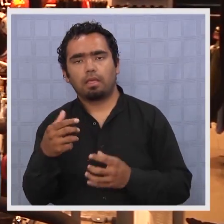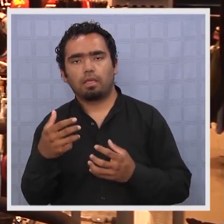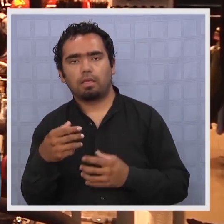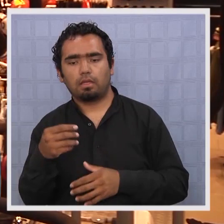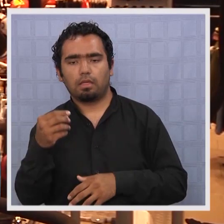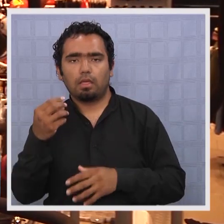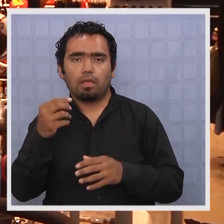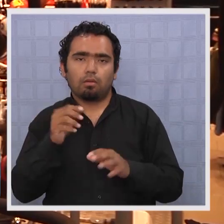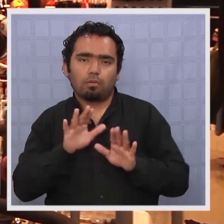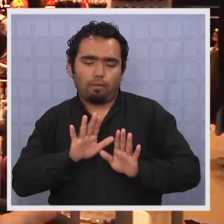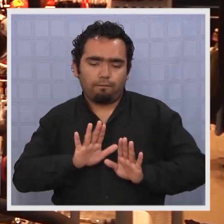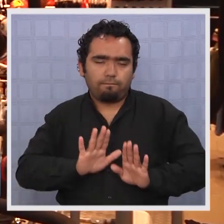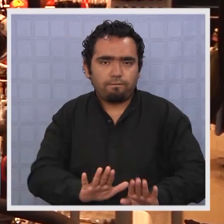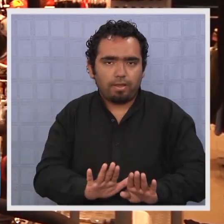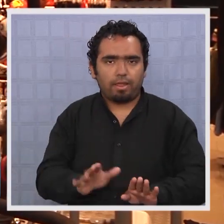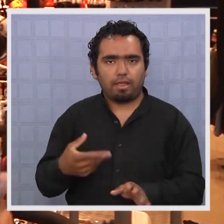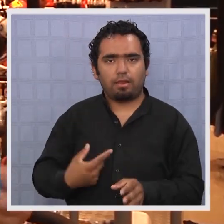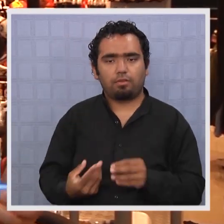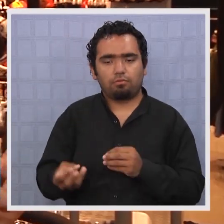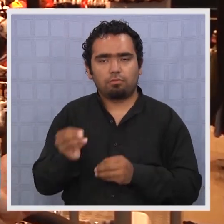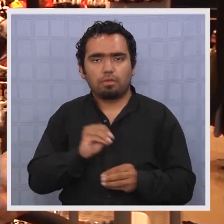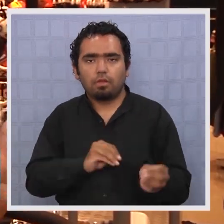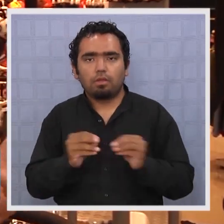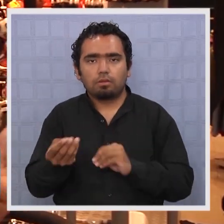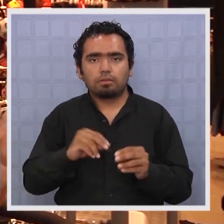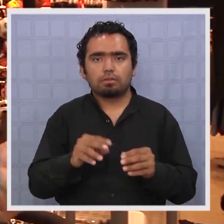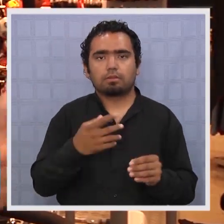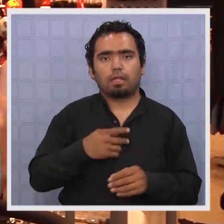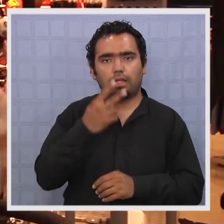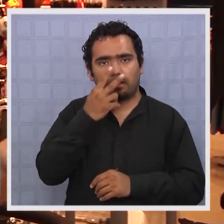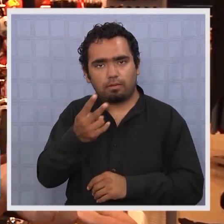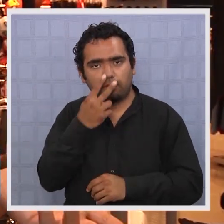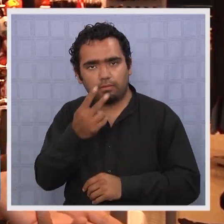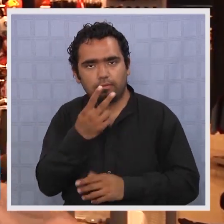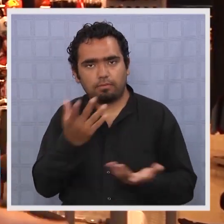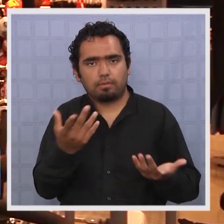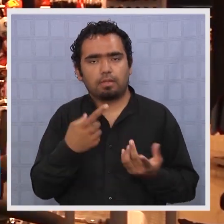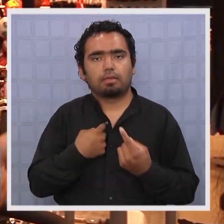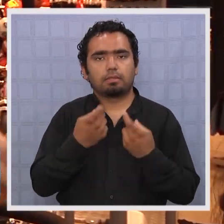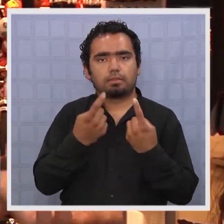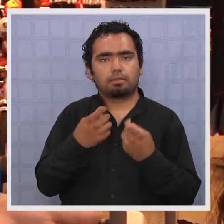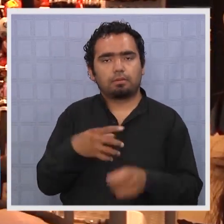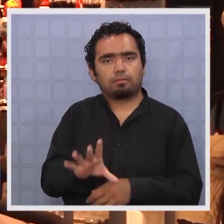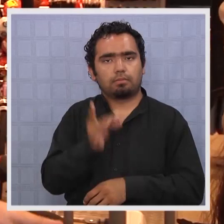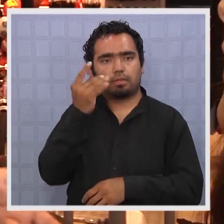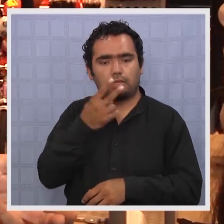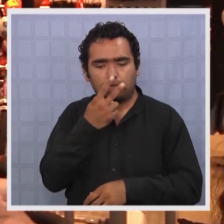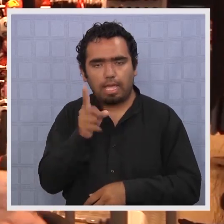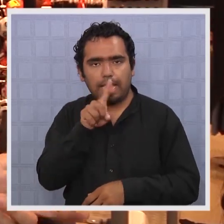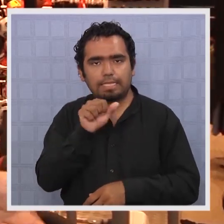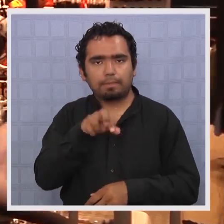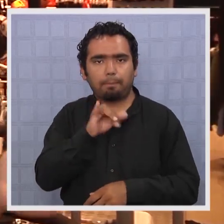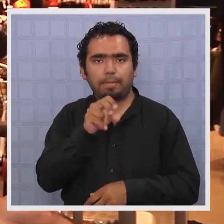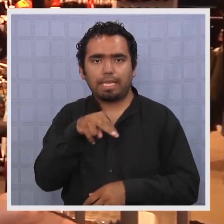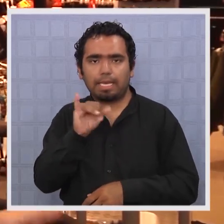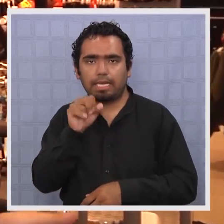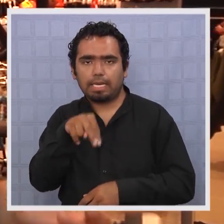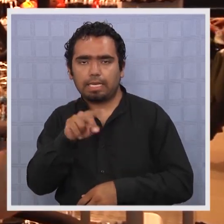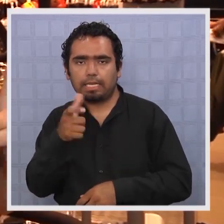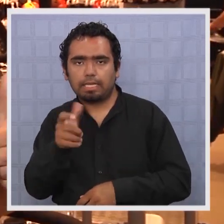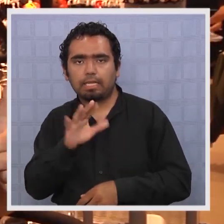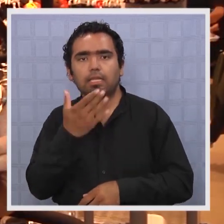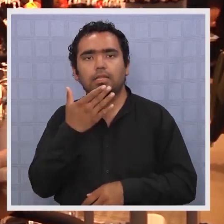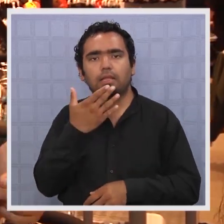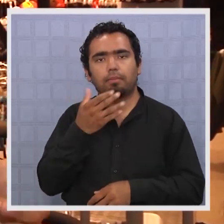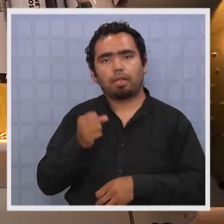frenos son haras cosas que se tienen que ir fijando cuando uno vayan a comprar una una spinning que no es lo mismo una spinning que una